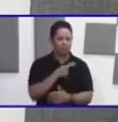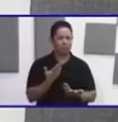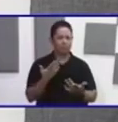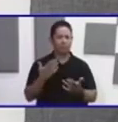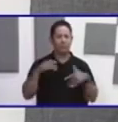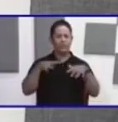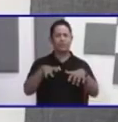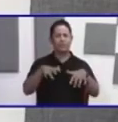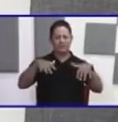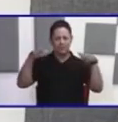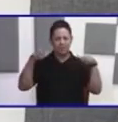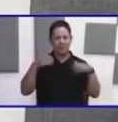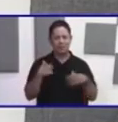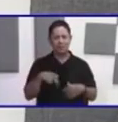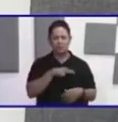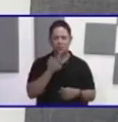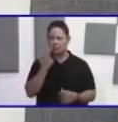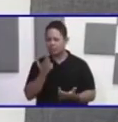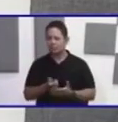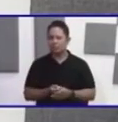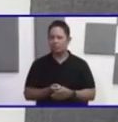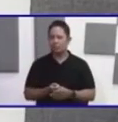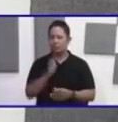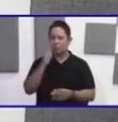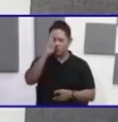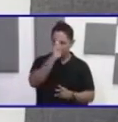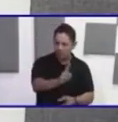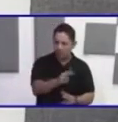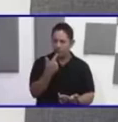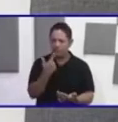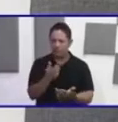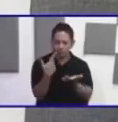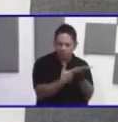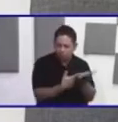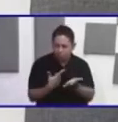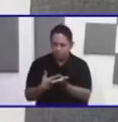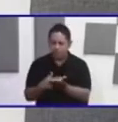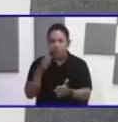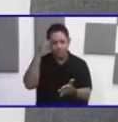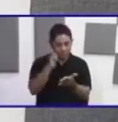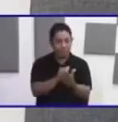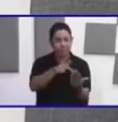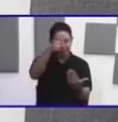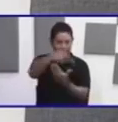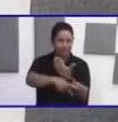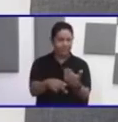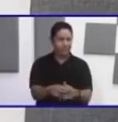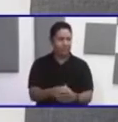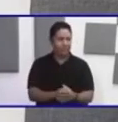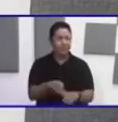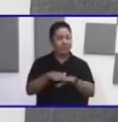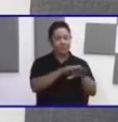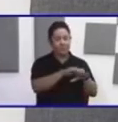respetuosa y estudiosa, pasó y prosperó en el primer debate. Creo en el proyecto. I want to tell you something